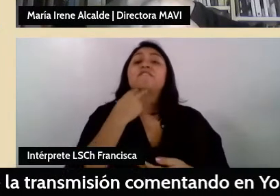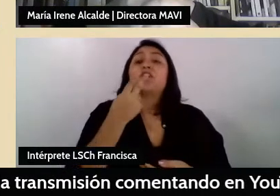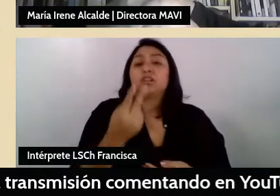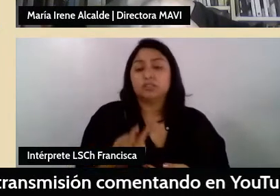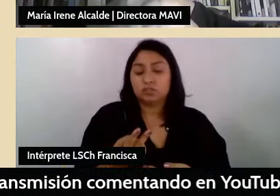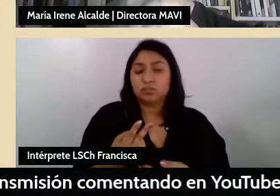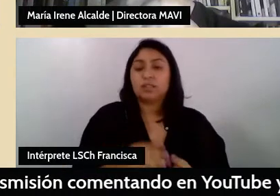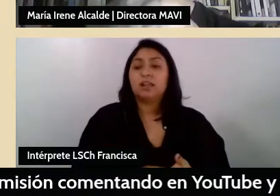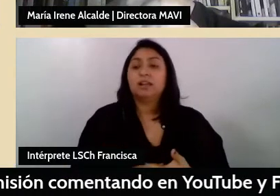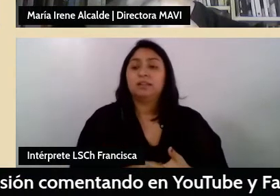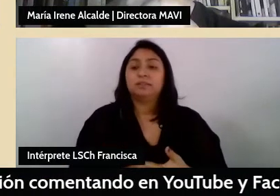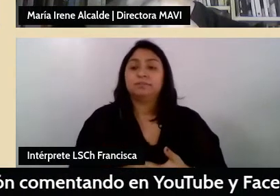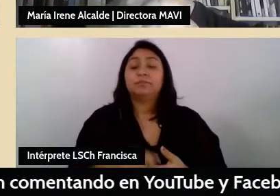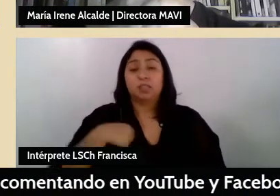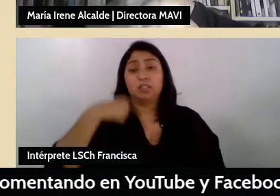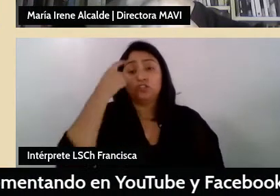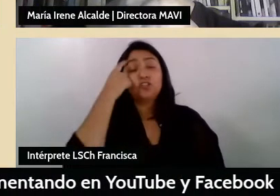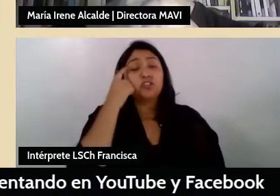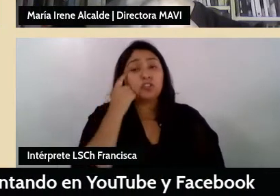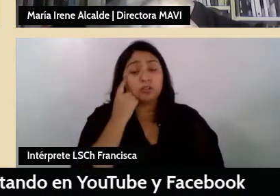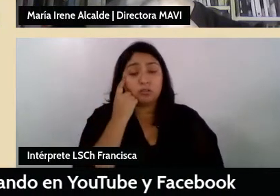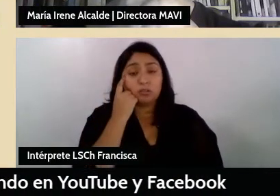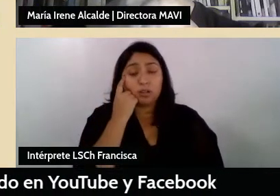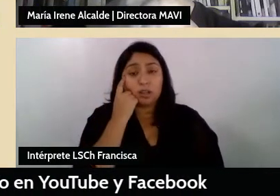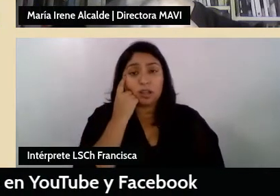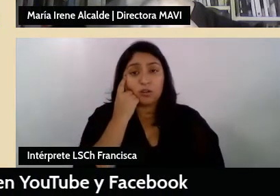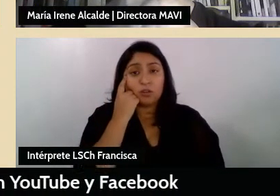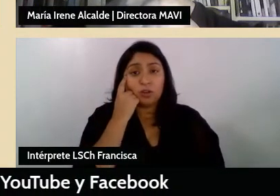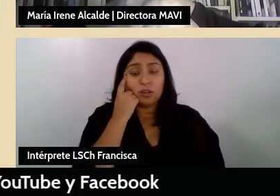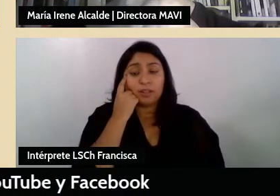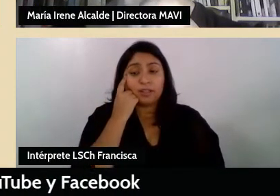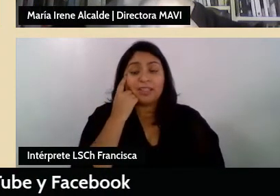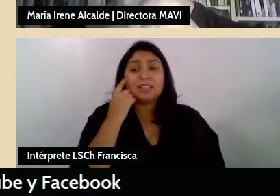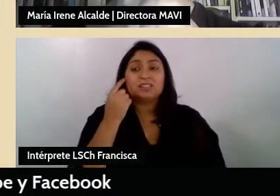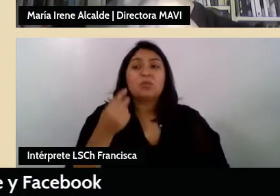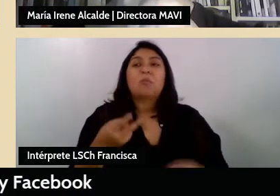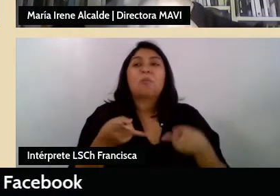Y eso yo creo que es lo que finalmente no te derrumba,